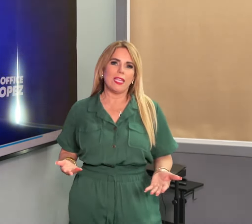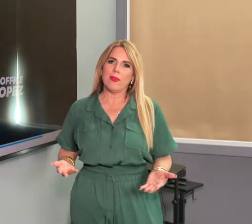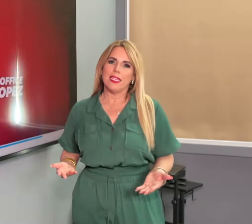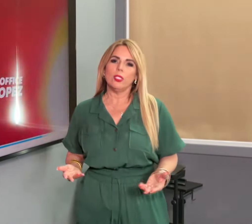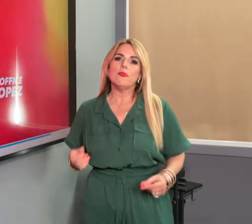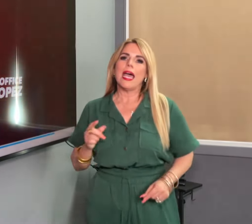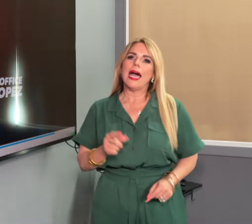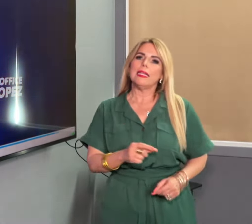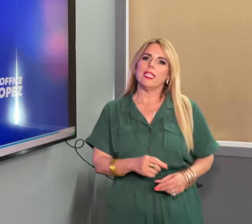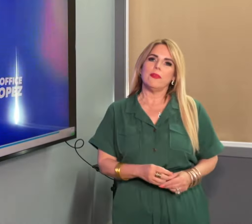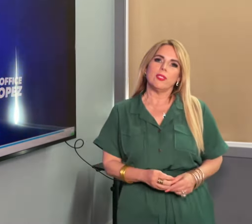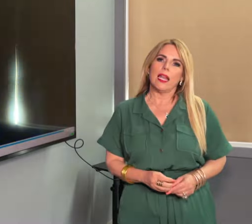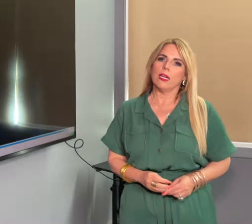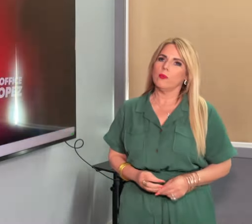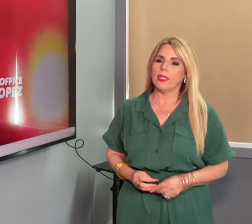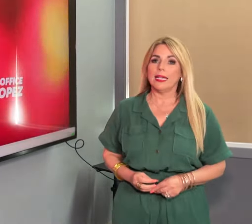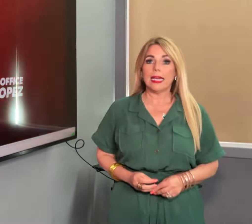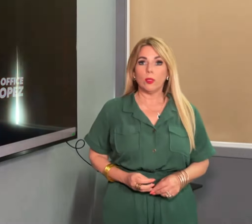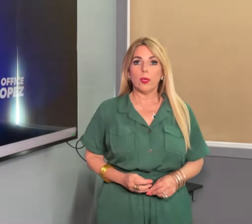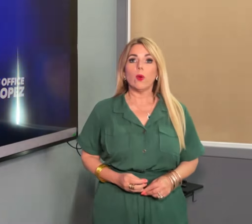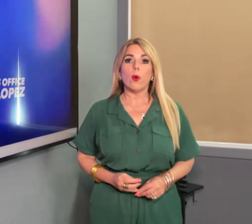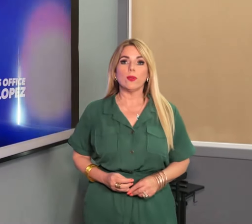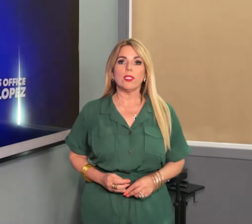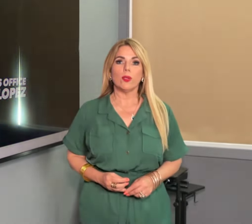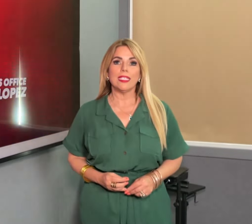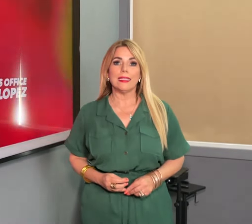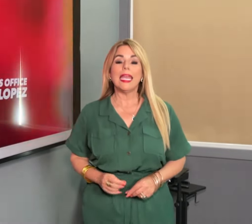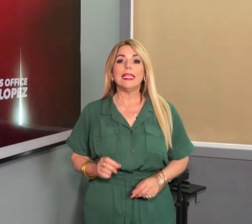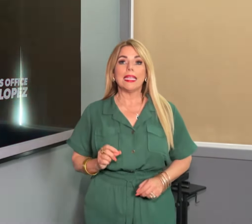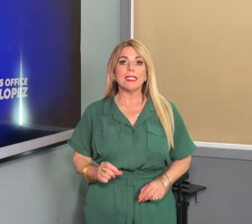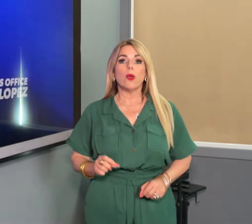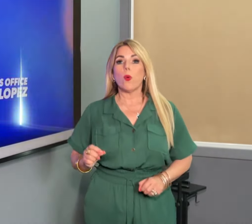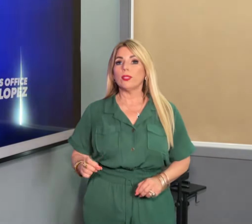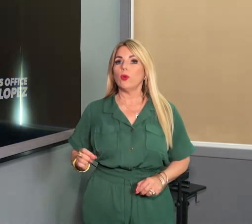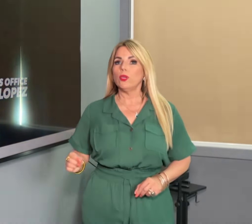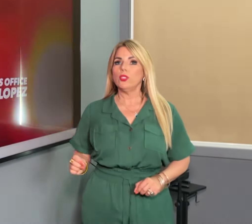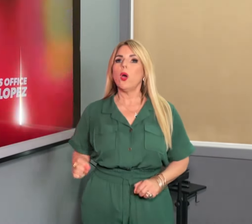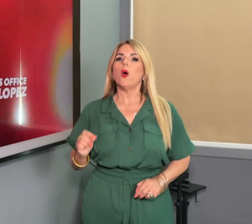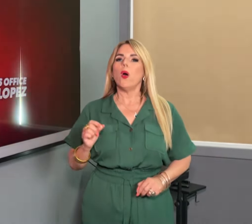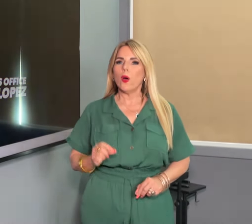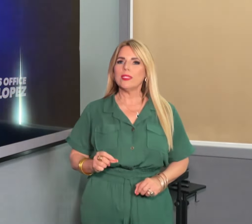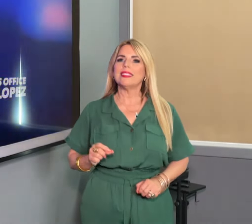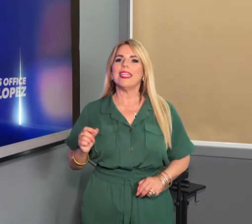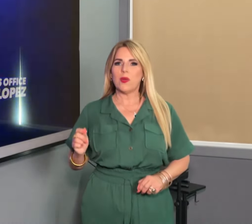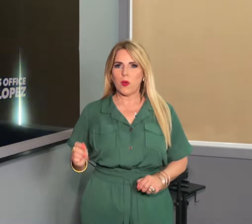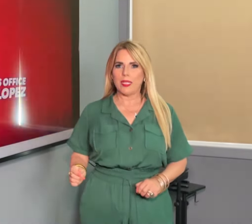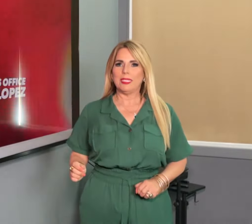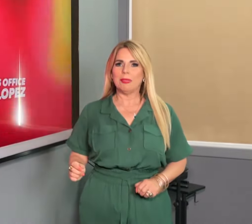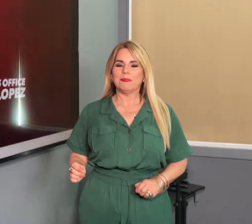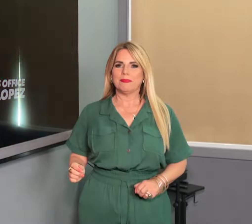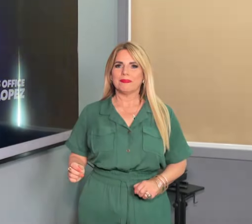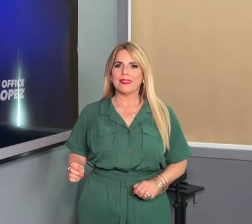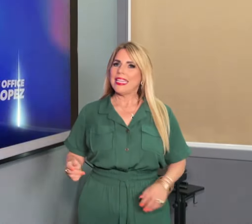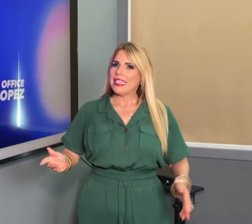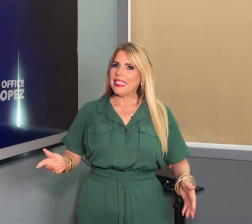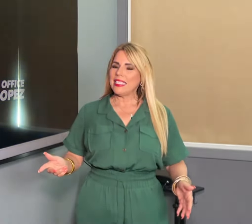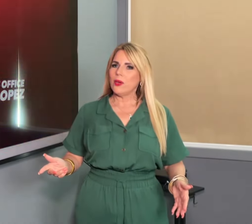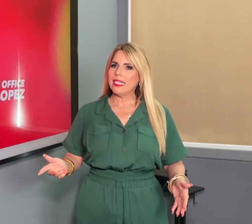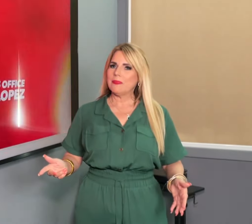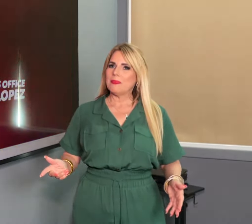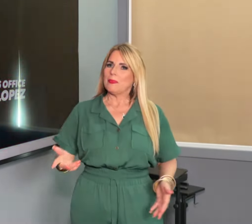llamen de inmediato a servicios a la comunidad al número 407 348 1190